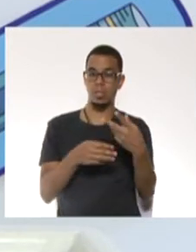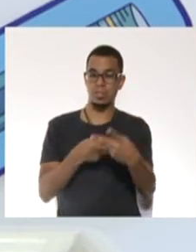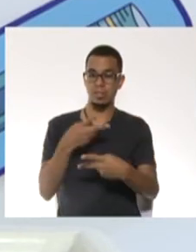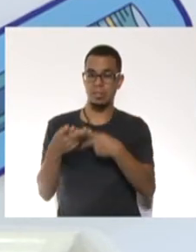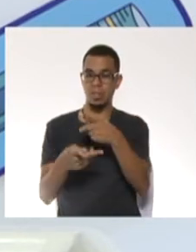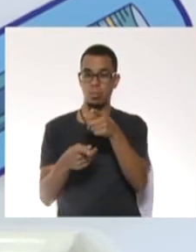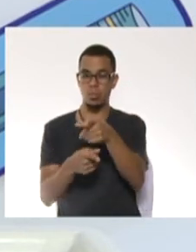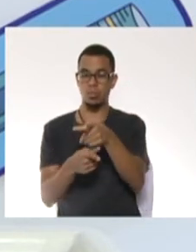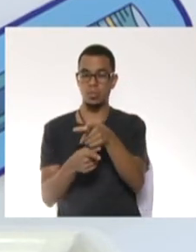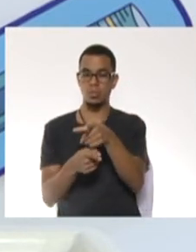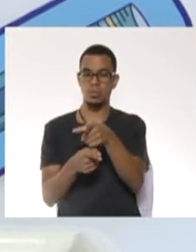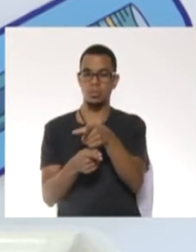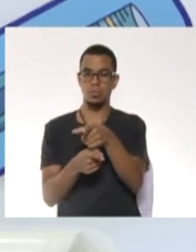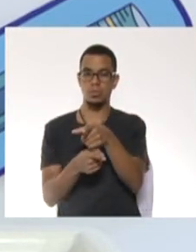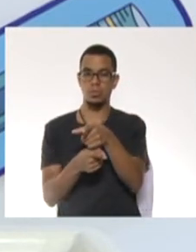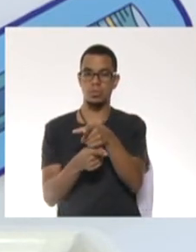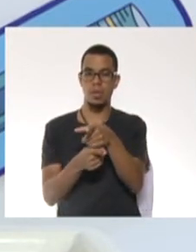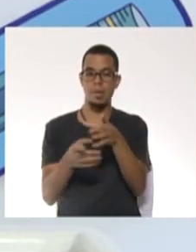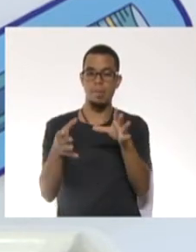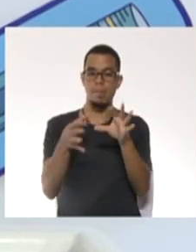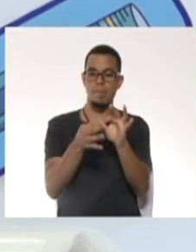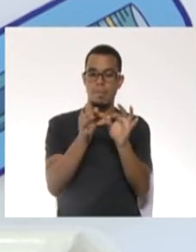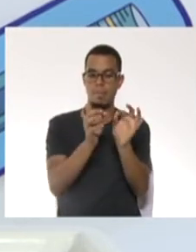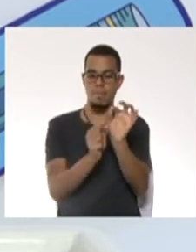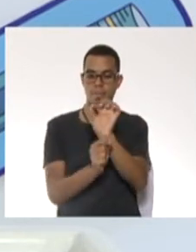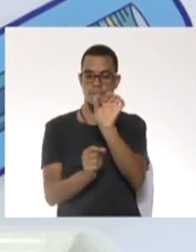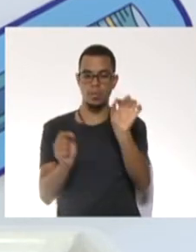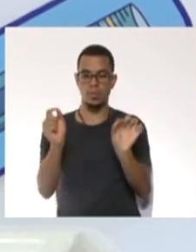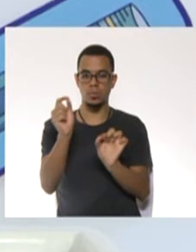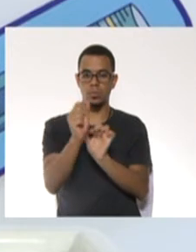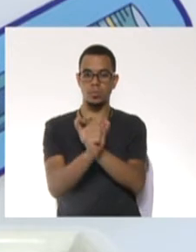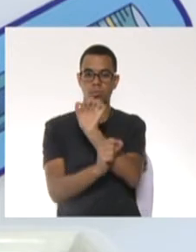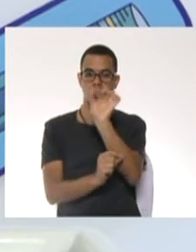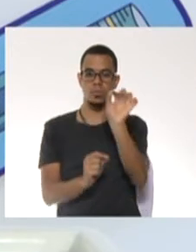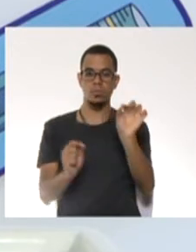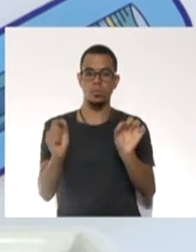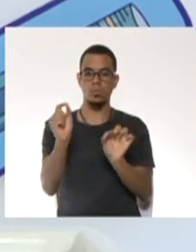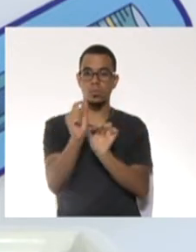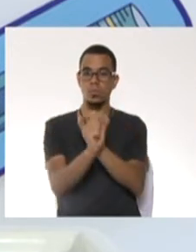dobles enlaces van a ir girando y va a haber una